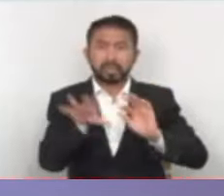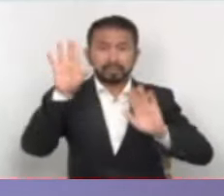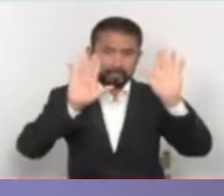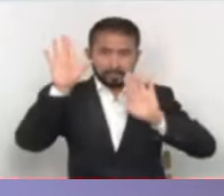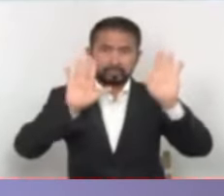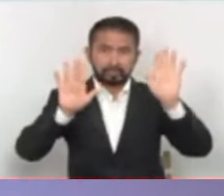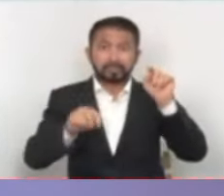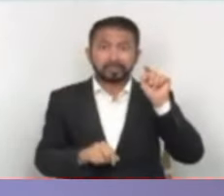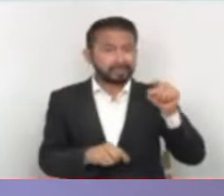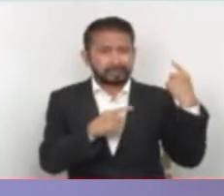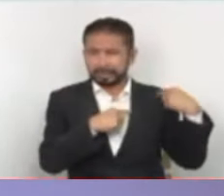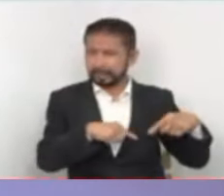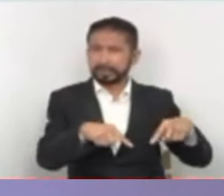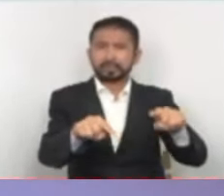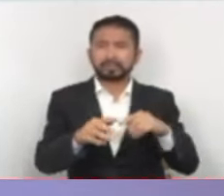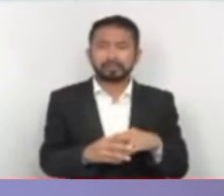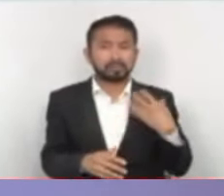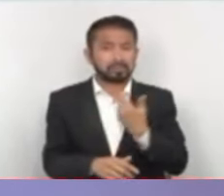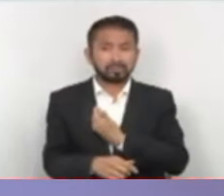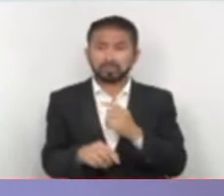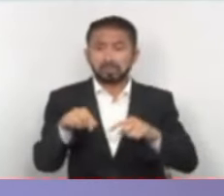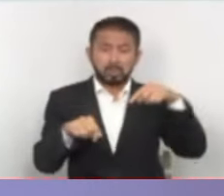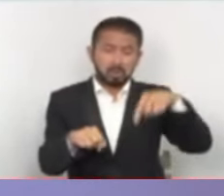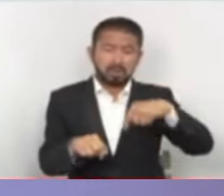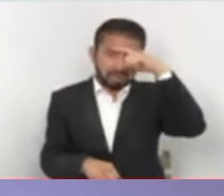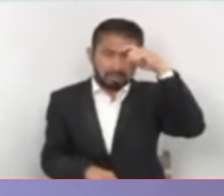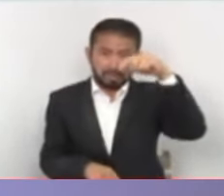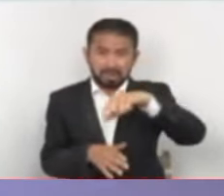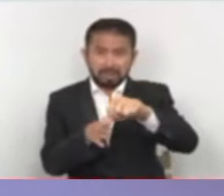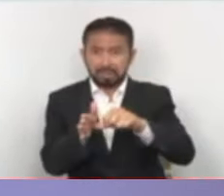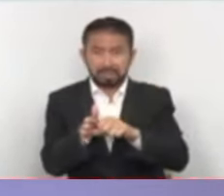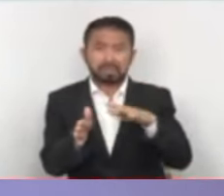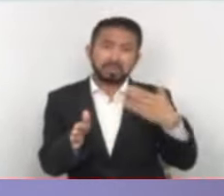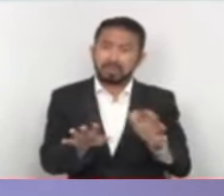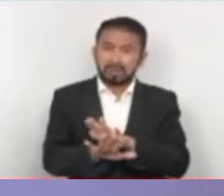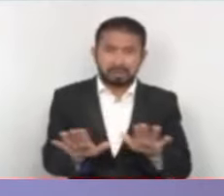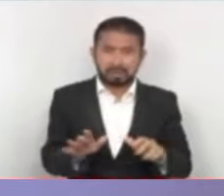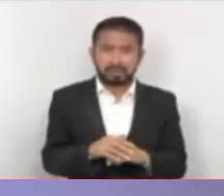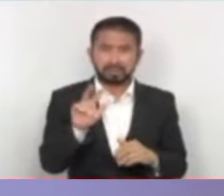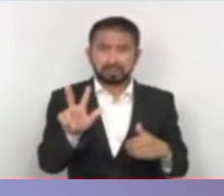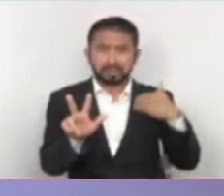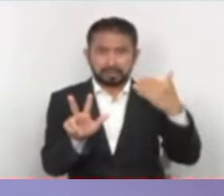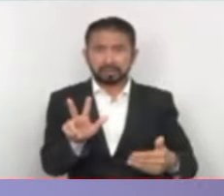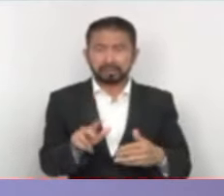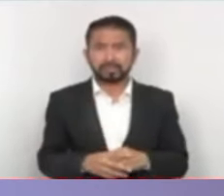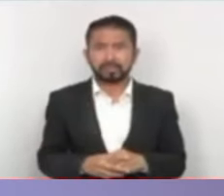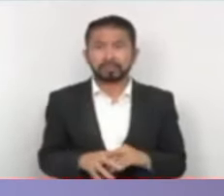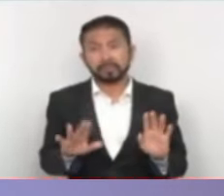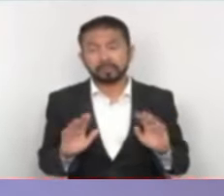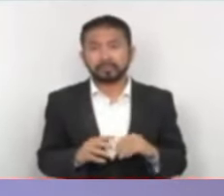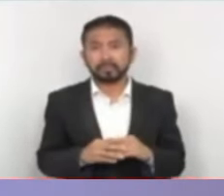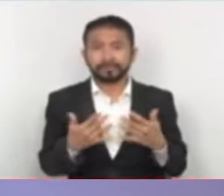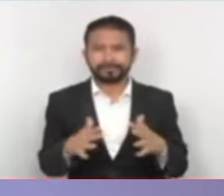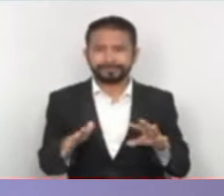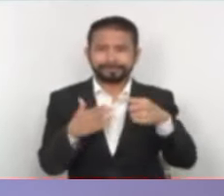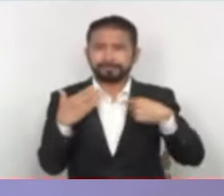participación, esa va a quedar para siempre. Nosotros vamos y venimos y tenemos un contrato, como decía, definido de 3 años, pero ya